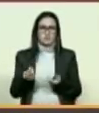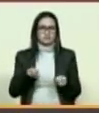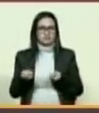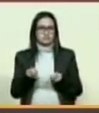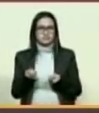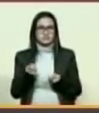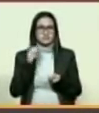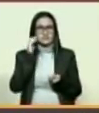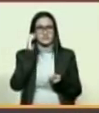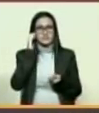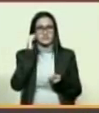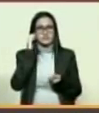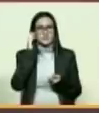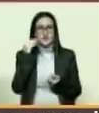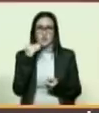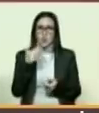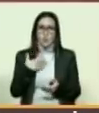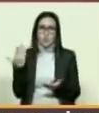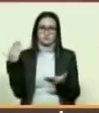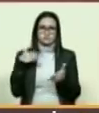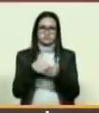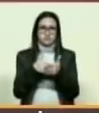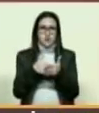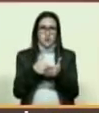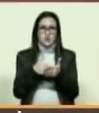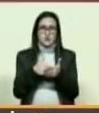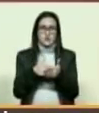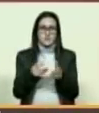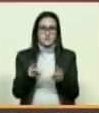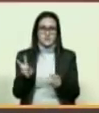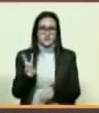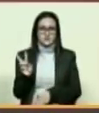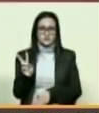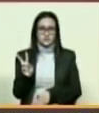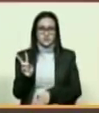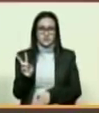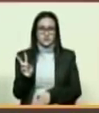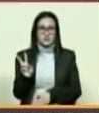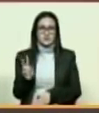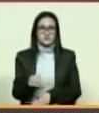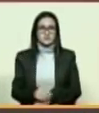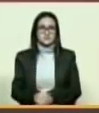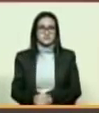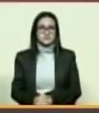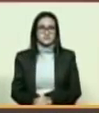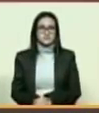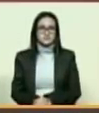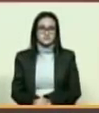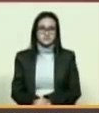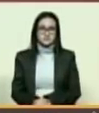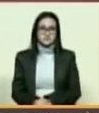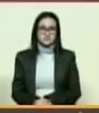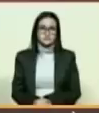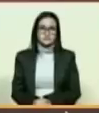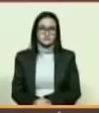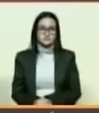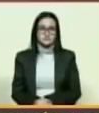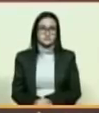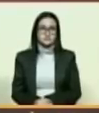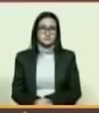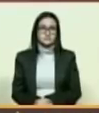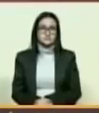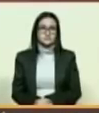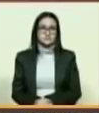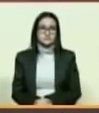porque Estados Unidos no puede sancionar a Venezuela, medidas coercitivas contra la patria venezolana. Y la gira de Tillerson lo que